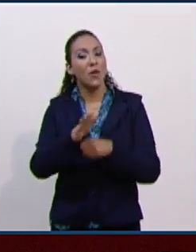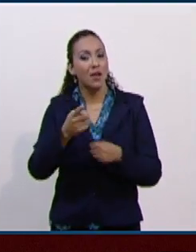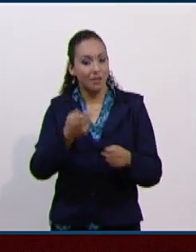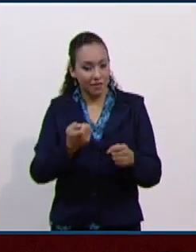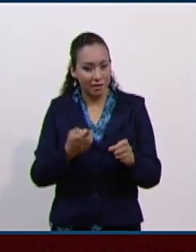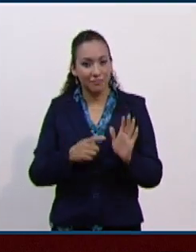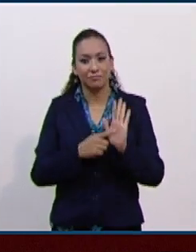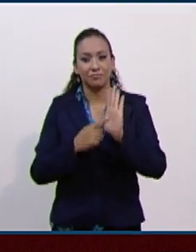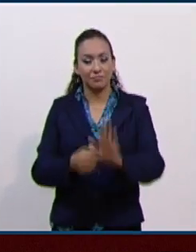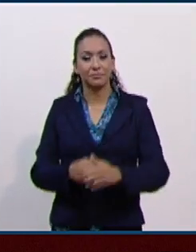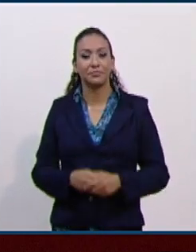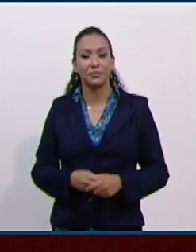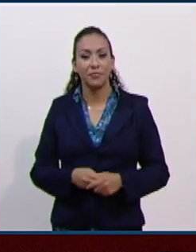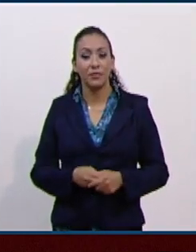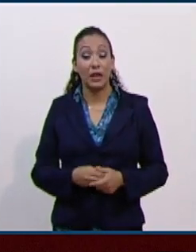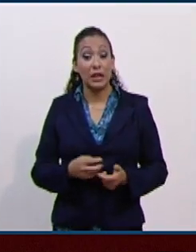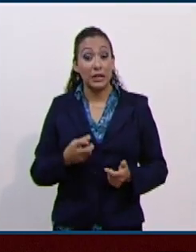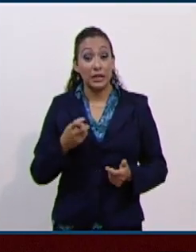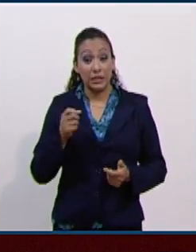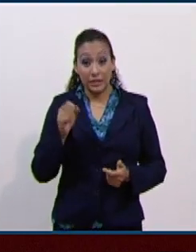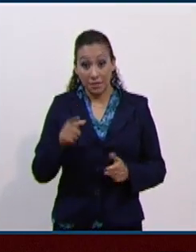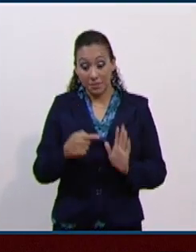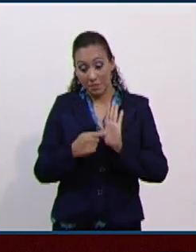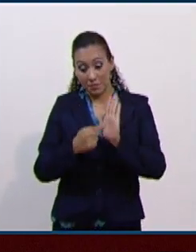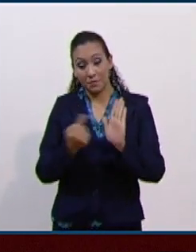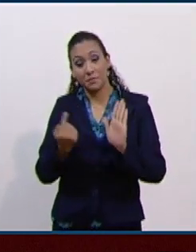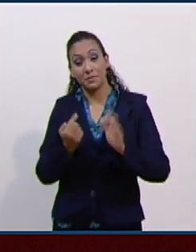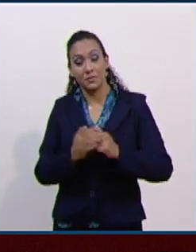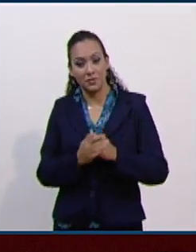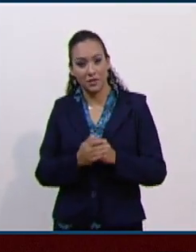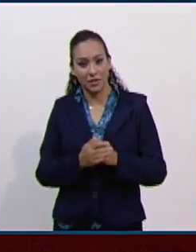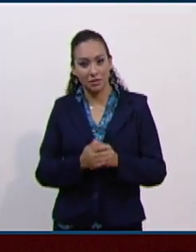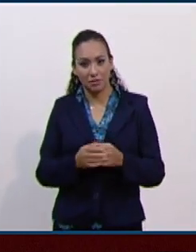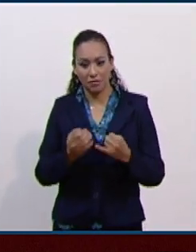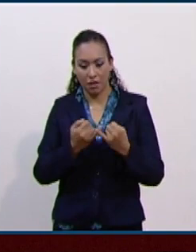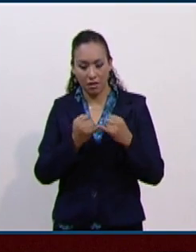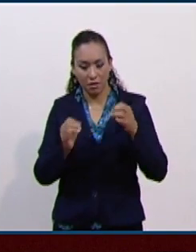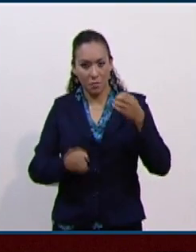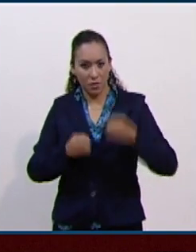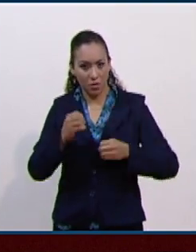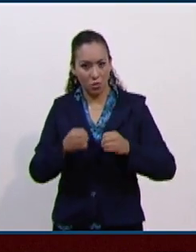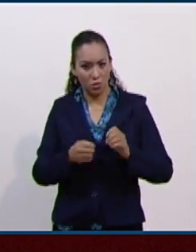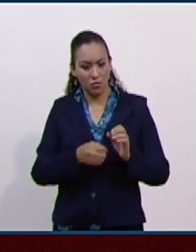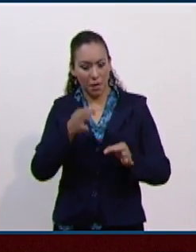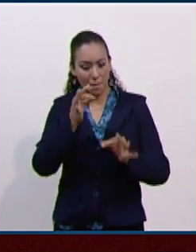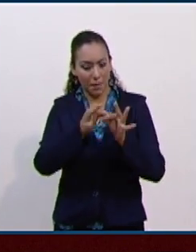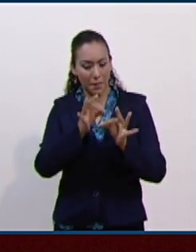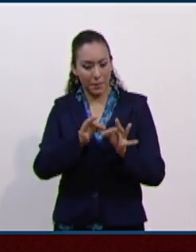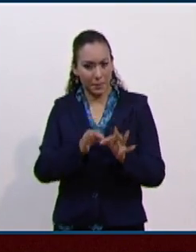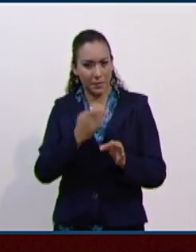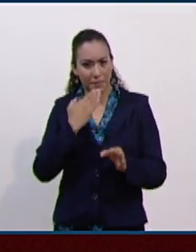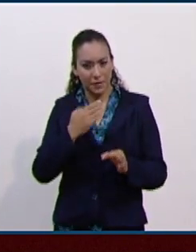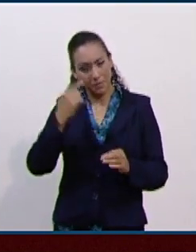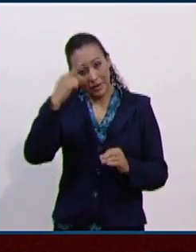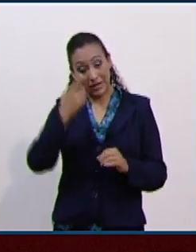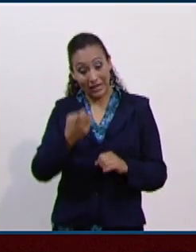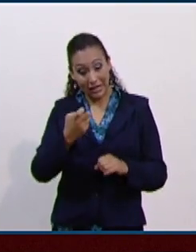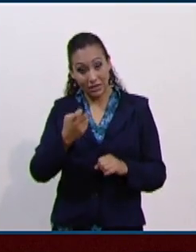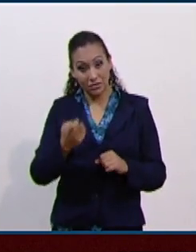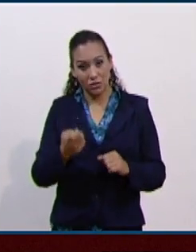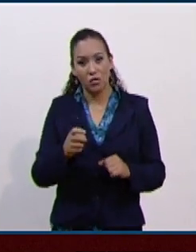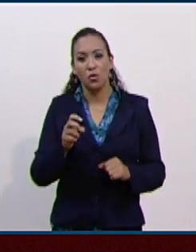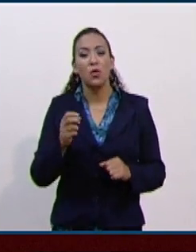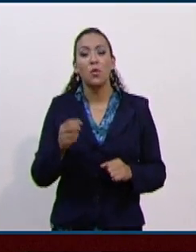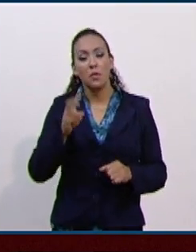lo determinante que resultan las garantías de independencia judicial para que dicho impacto no